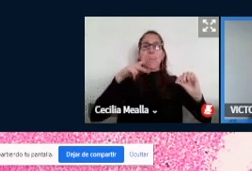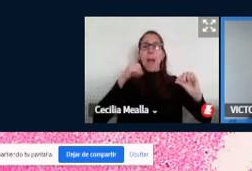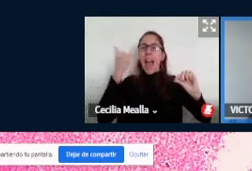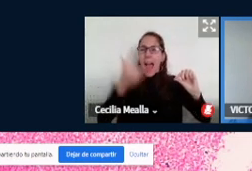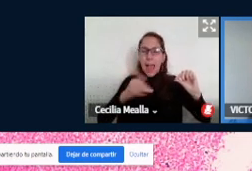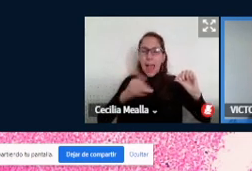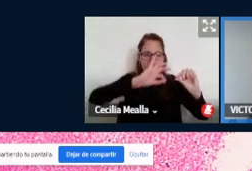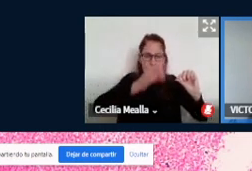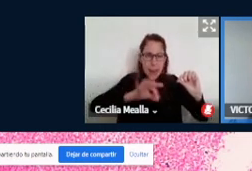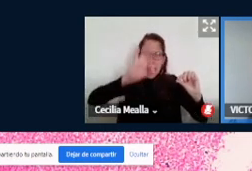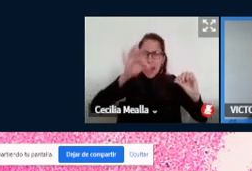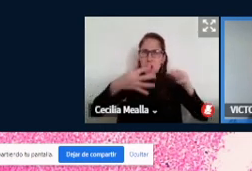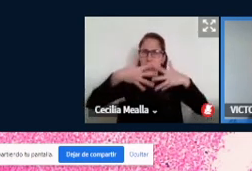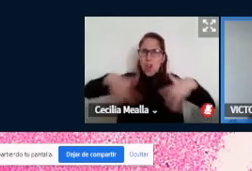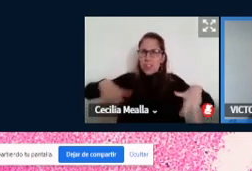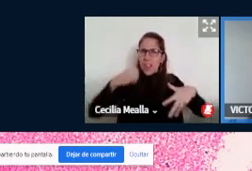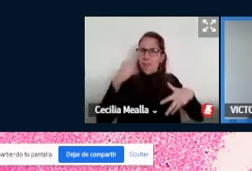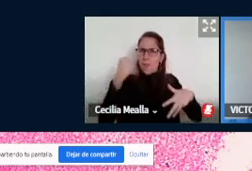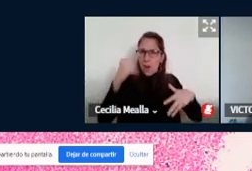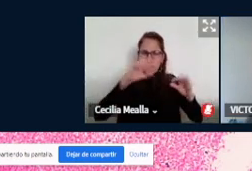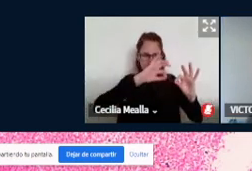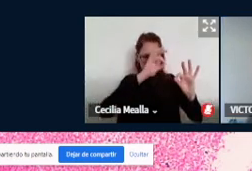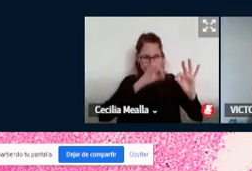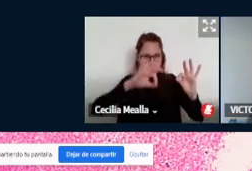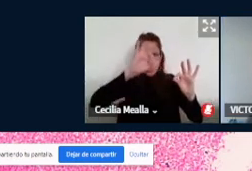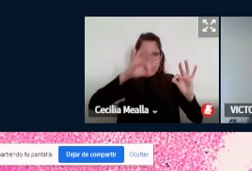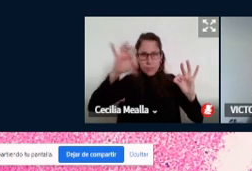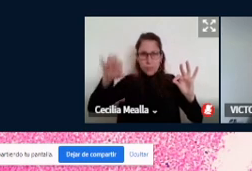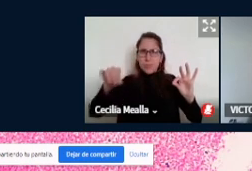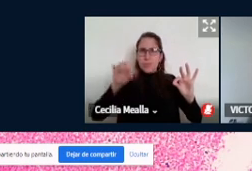rosada, que ¿se acuerdan cómo se llama?